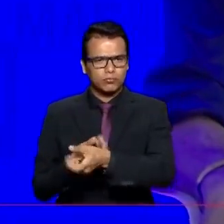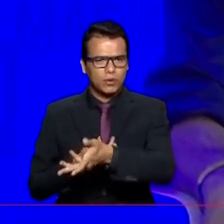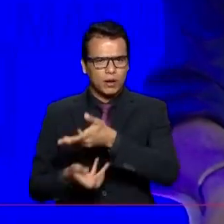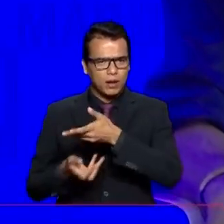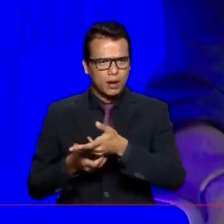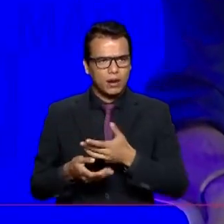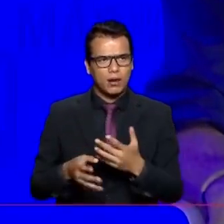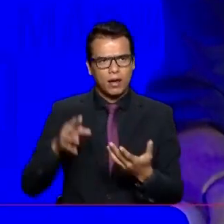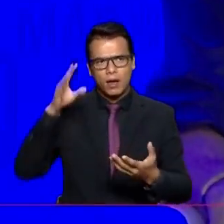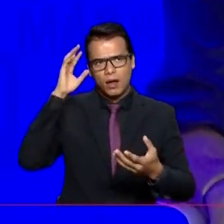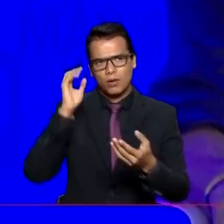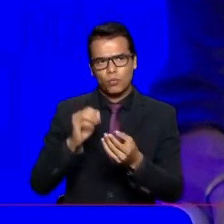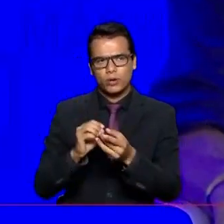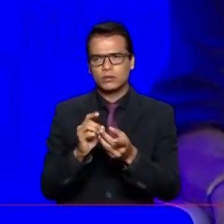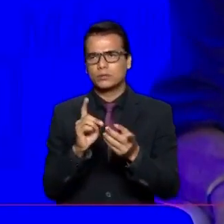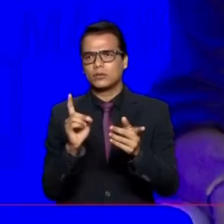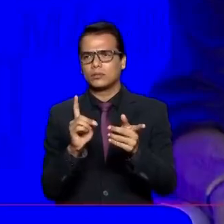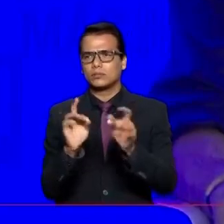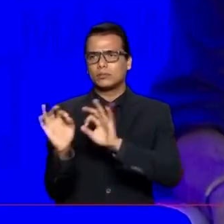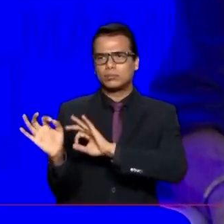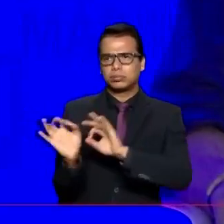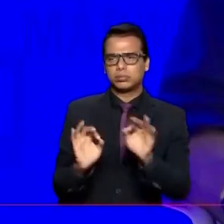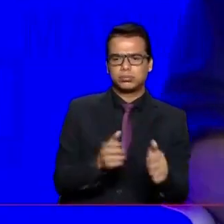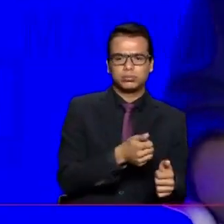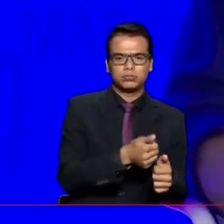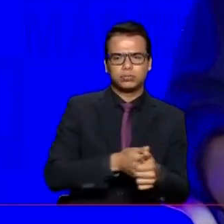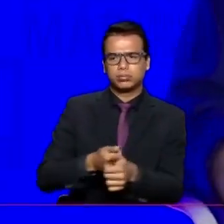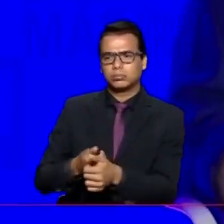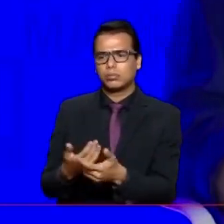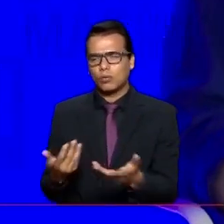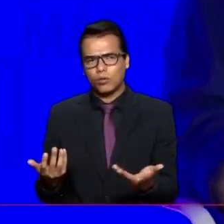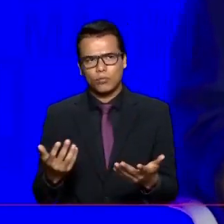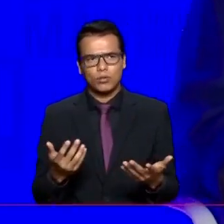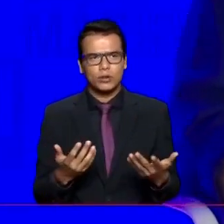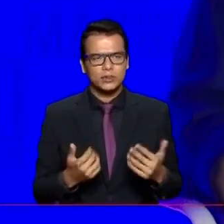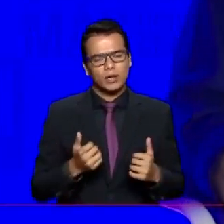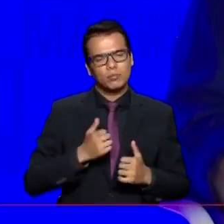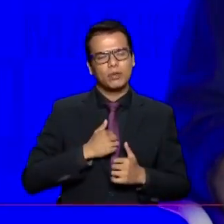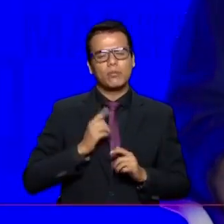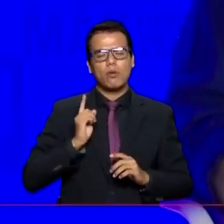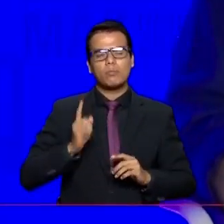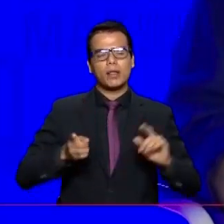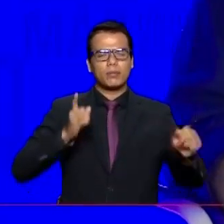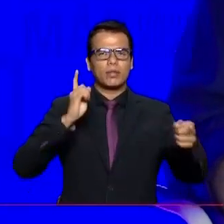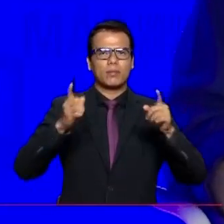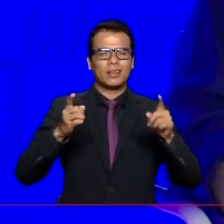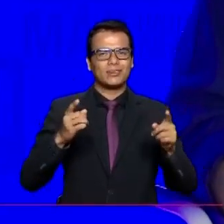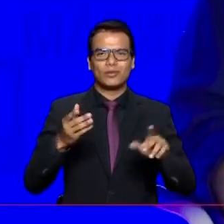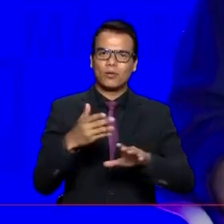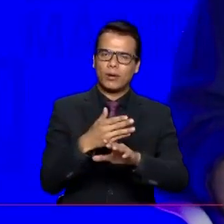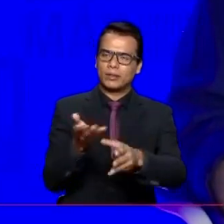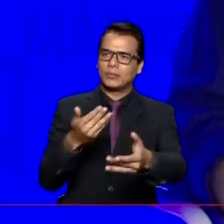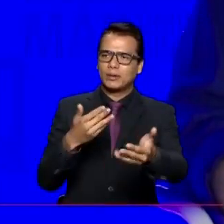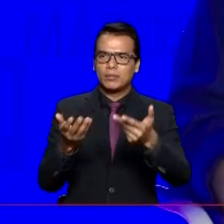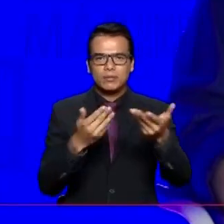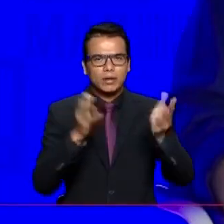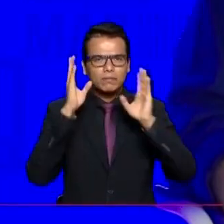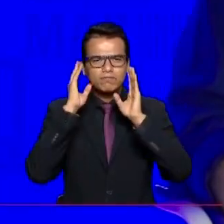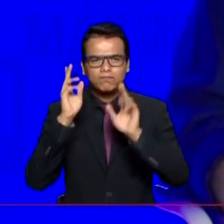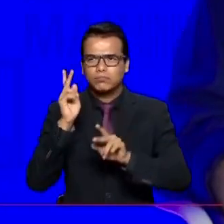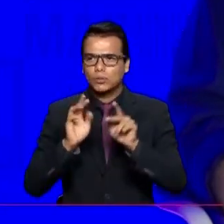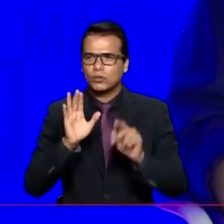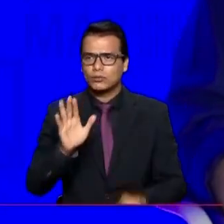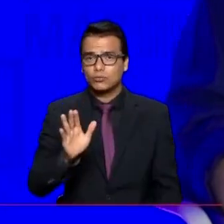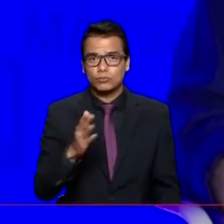gustaría? ¿Cómo se acomodarían? ¿Dónde están adecuados? No vamos a tomar decisiones en nuestro gobierno que sean por encima